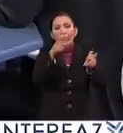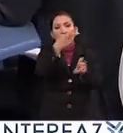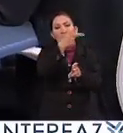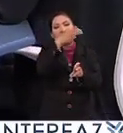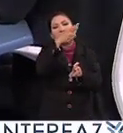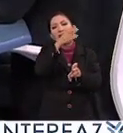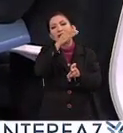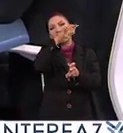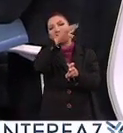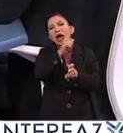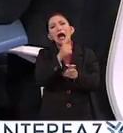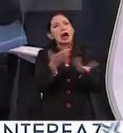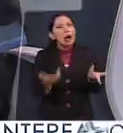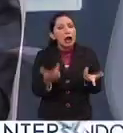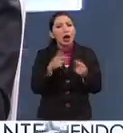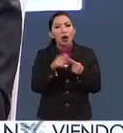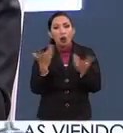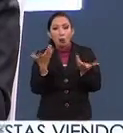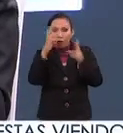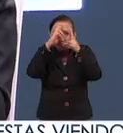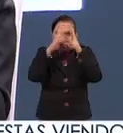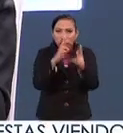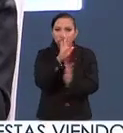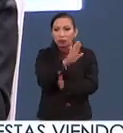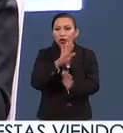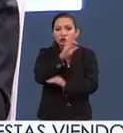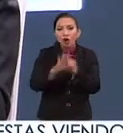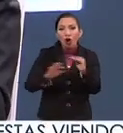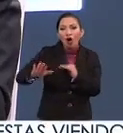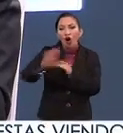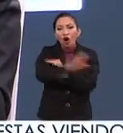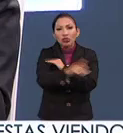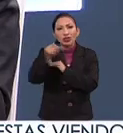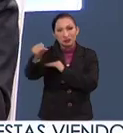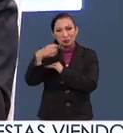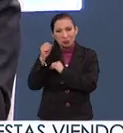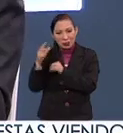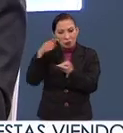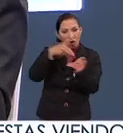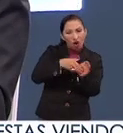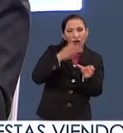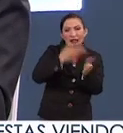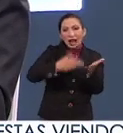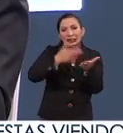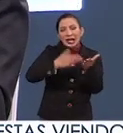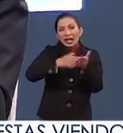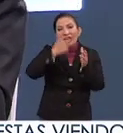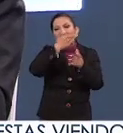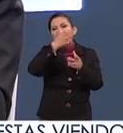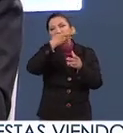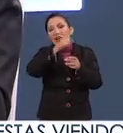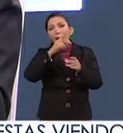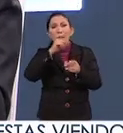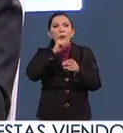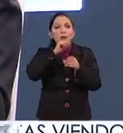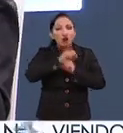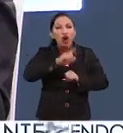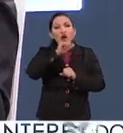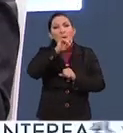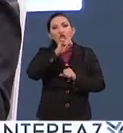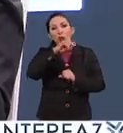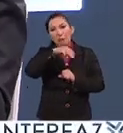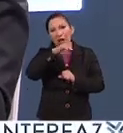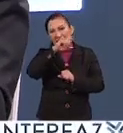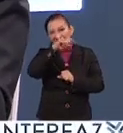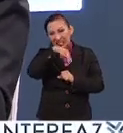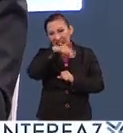gráfica, rindiendo tributo pues a todos aquellos que formaron parte del taller de gráfica popular, a Leopoldo Méndez.